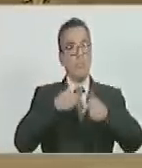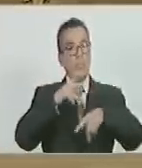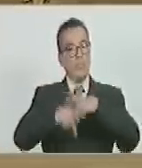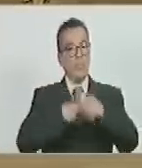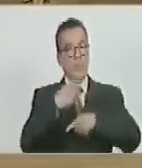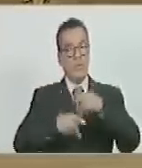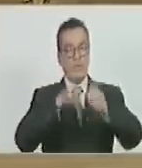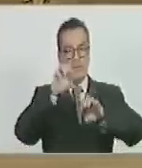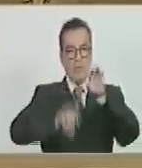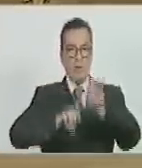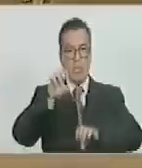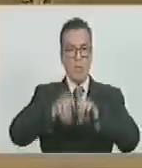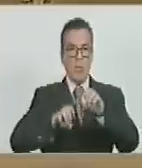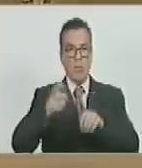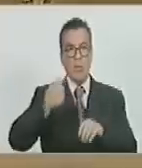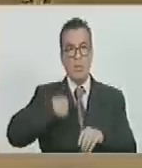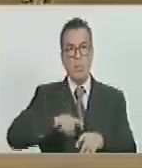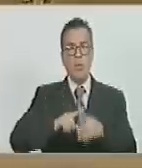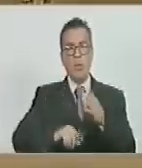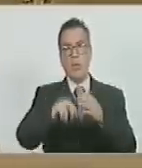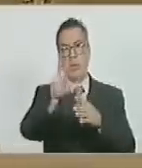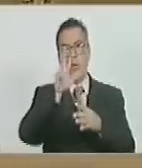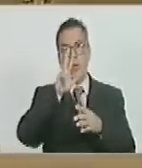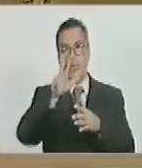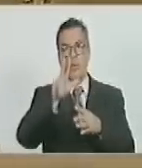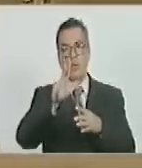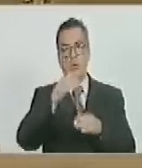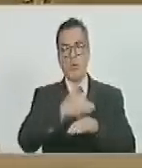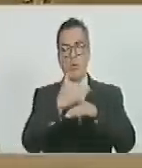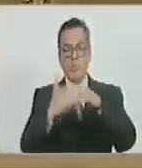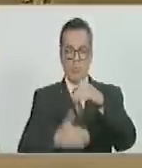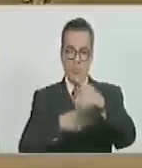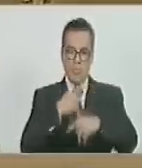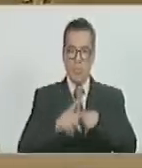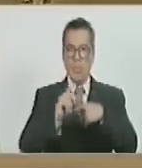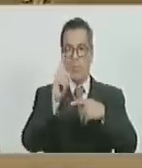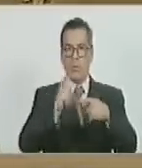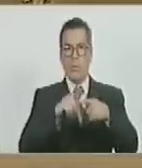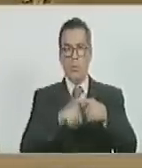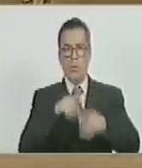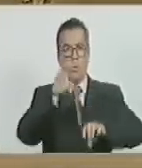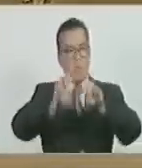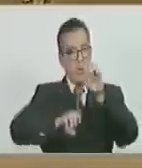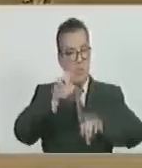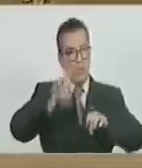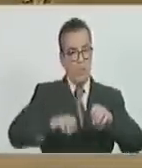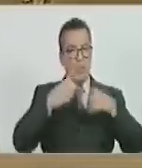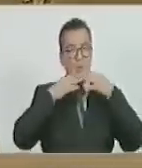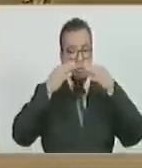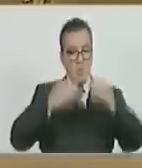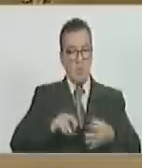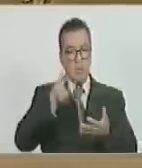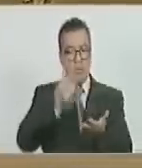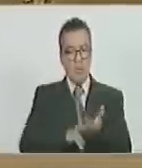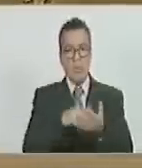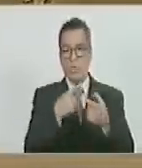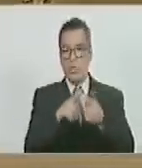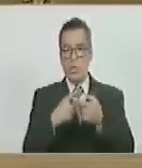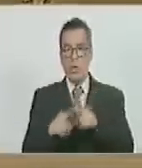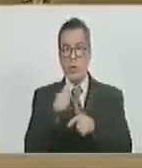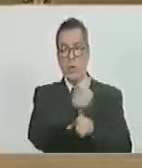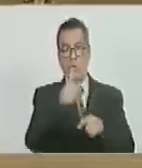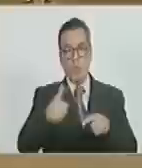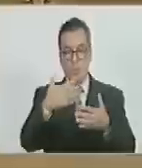de evaluación, que consta de tres subprocesos. El primero de ellos es la evaluación y certificación de todo y cada